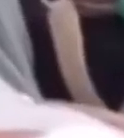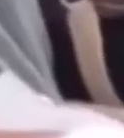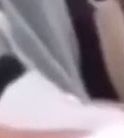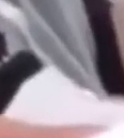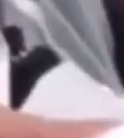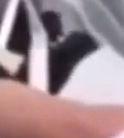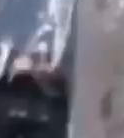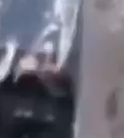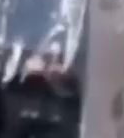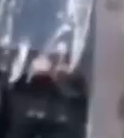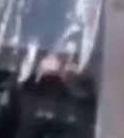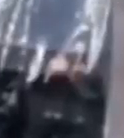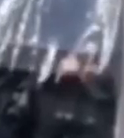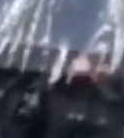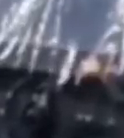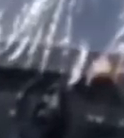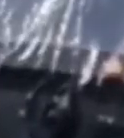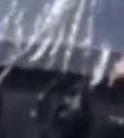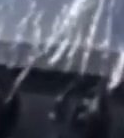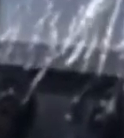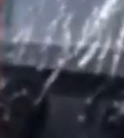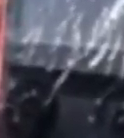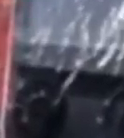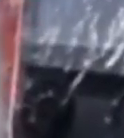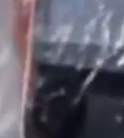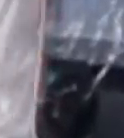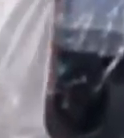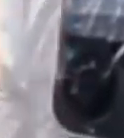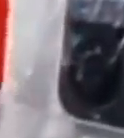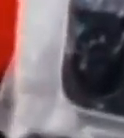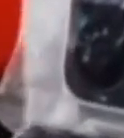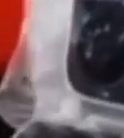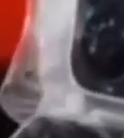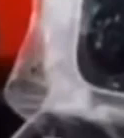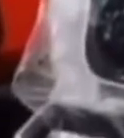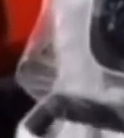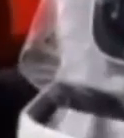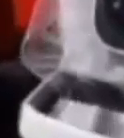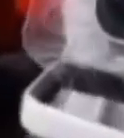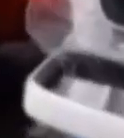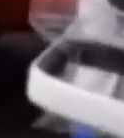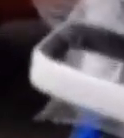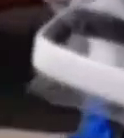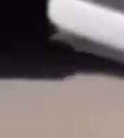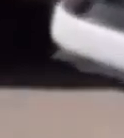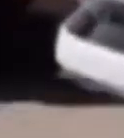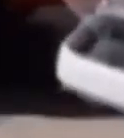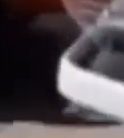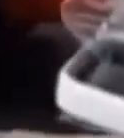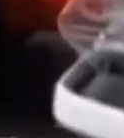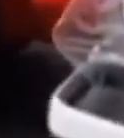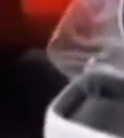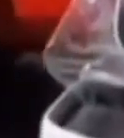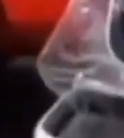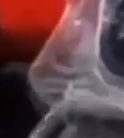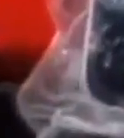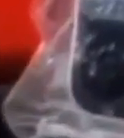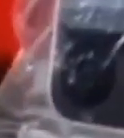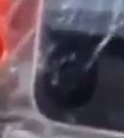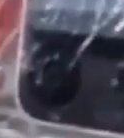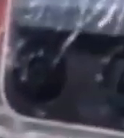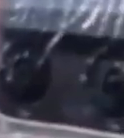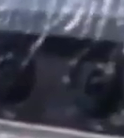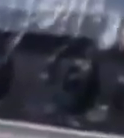el programa de las naciones unidas para el desarrollo entregó al gobierno equipos de insumos para fortalecer la capacidad de diagnóstico del coronavirus